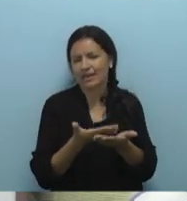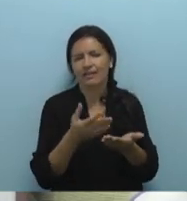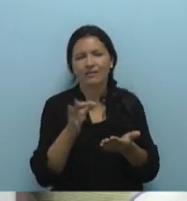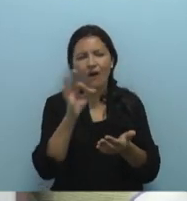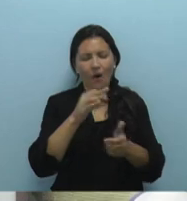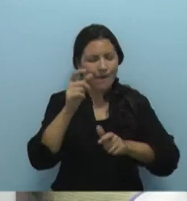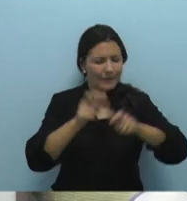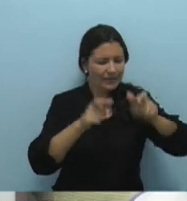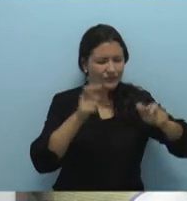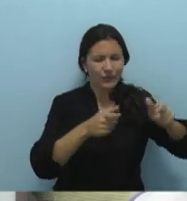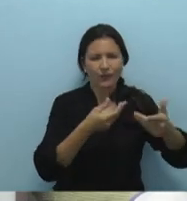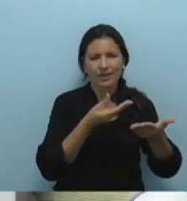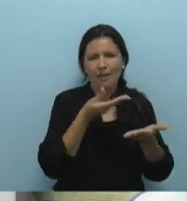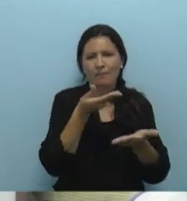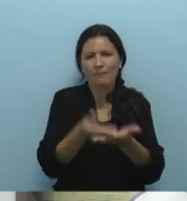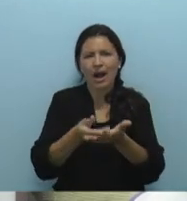campañas electorales